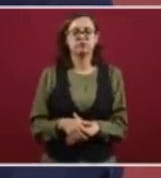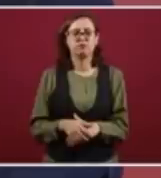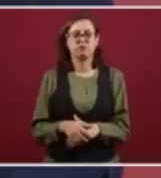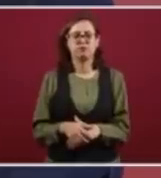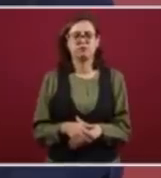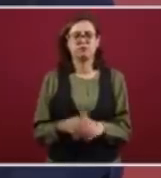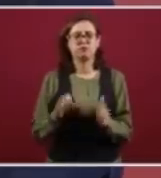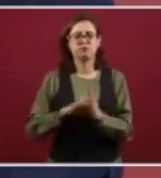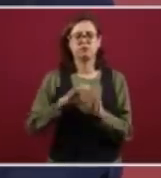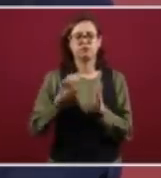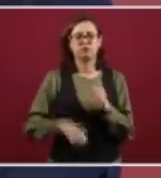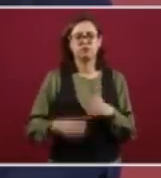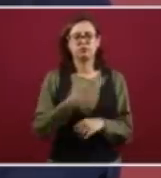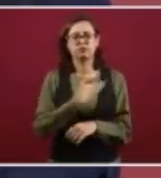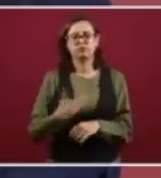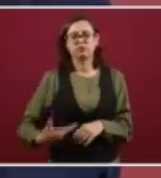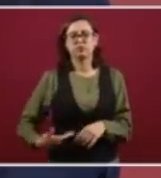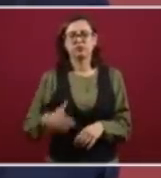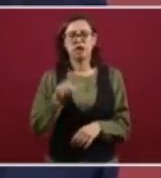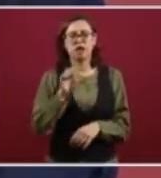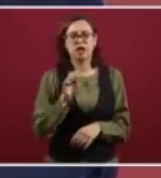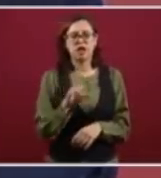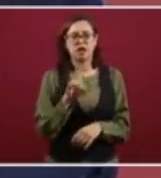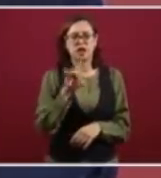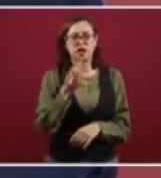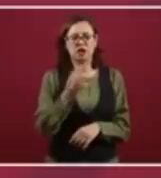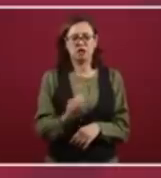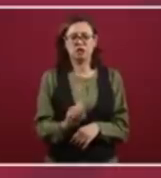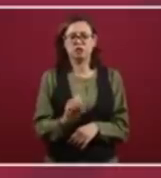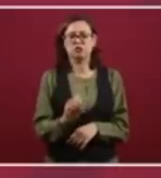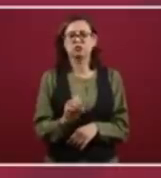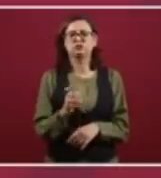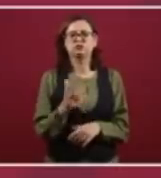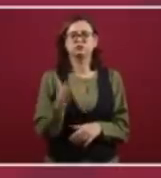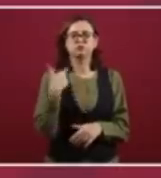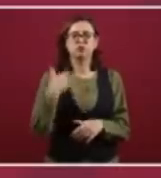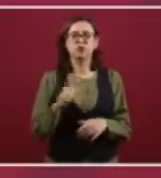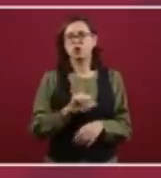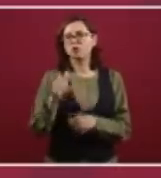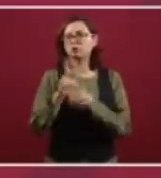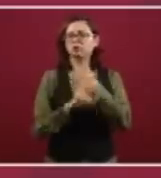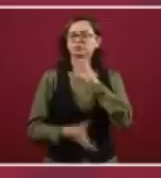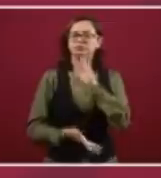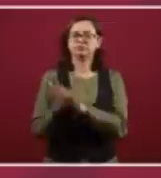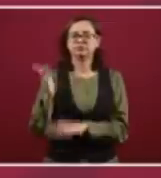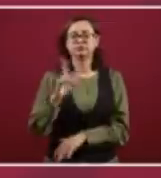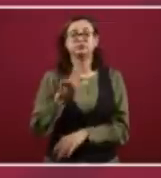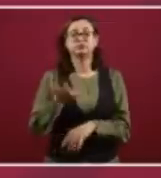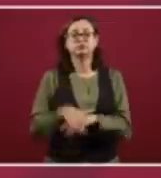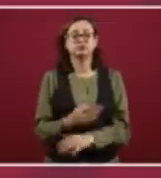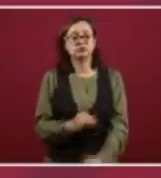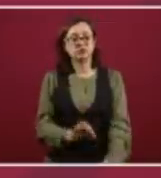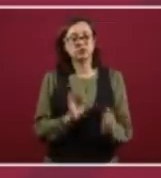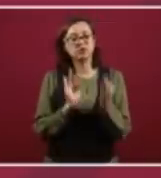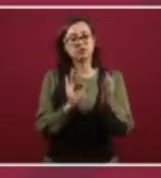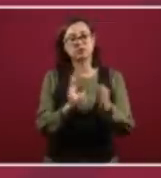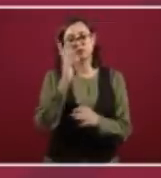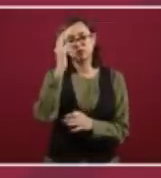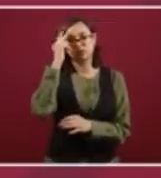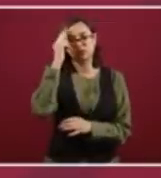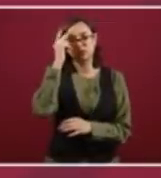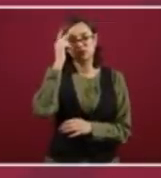el presidente Lerdo se fue al exilio, se enfrentó a Porfirio Díaz y por